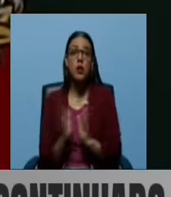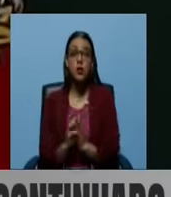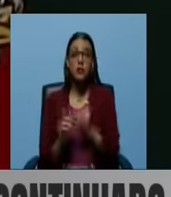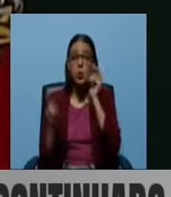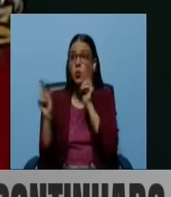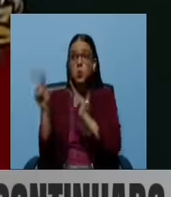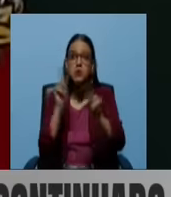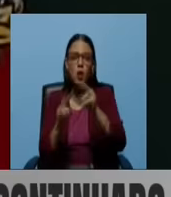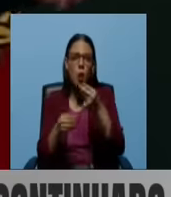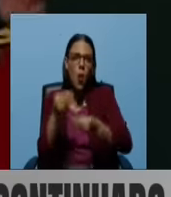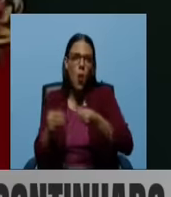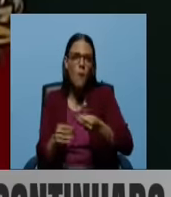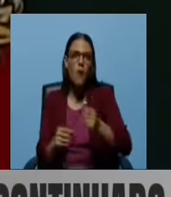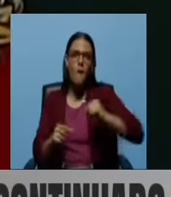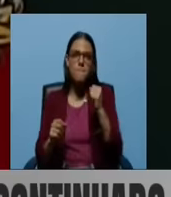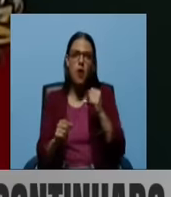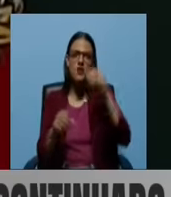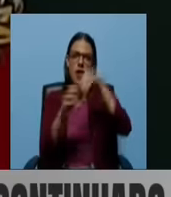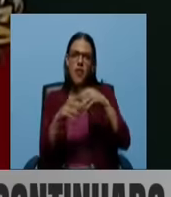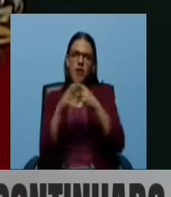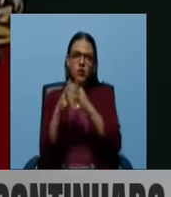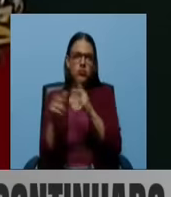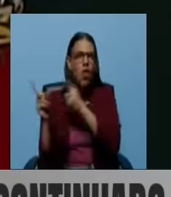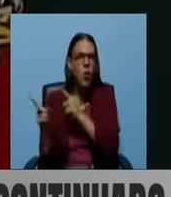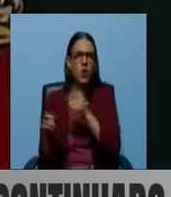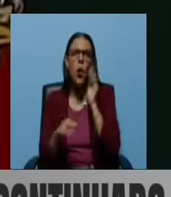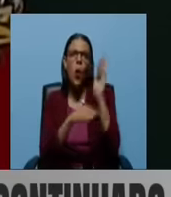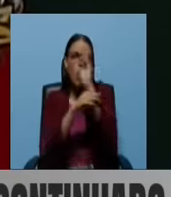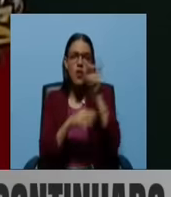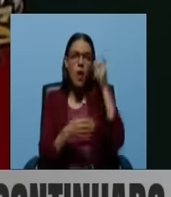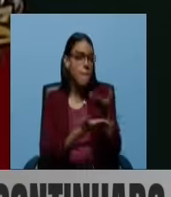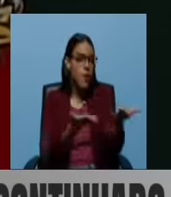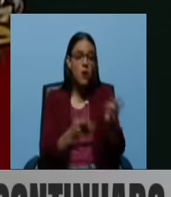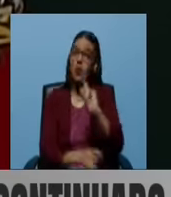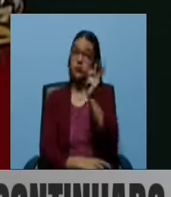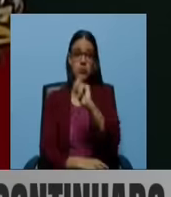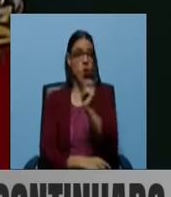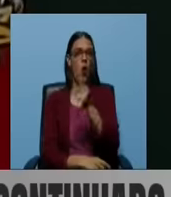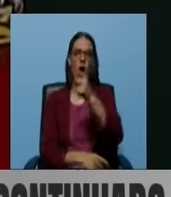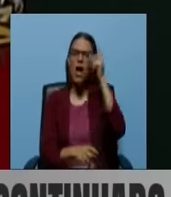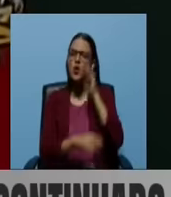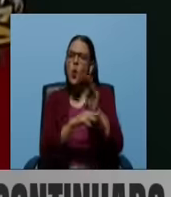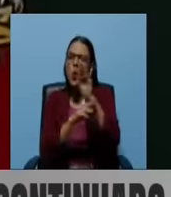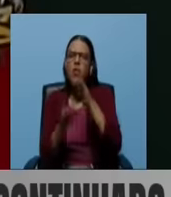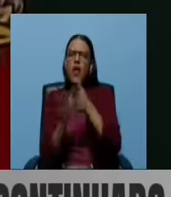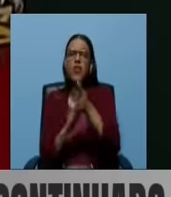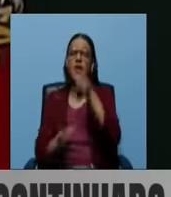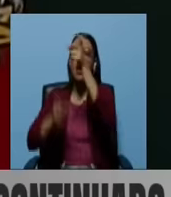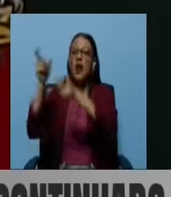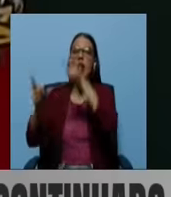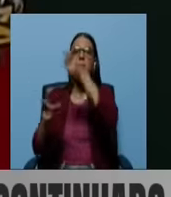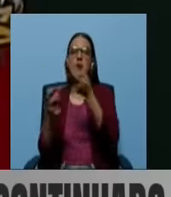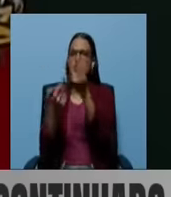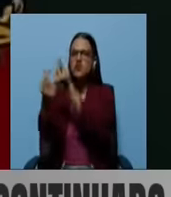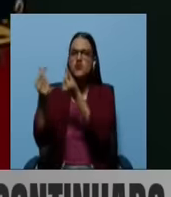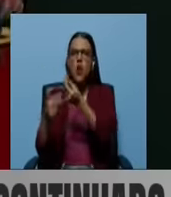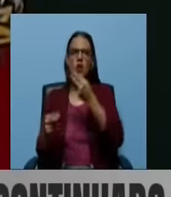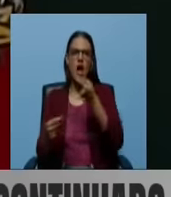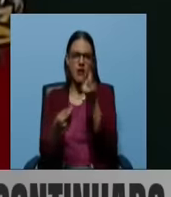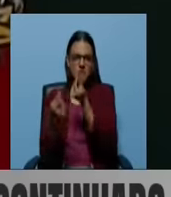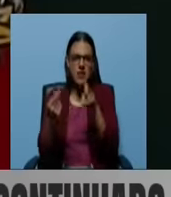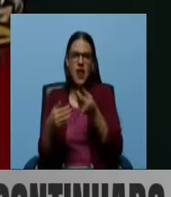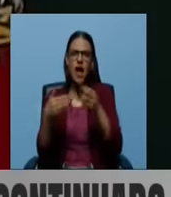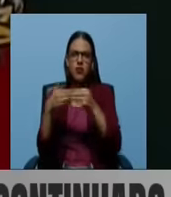ven a la policía de Estados Unidos cuidando a su pueblo? No, ellos, su función es cuidar los bienes, los